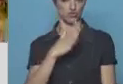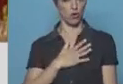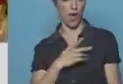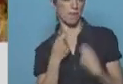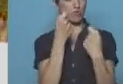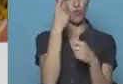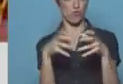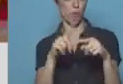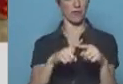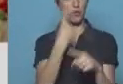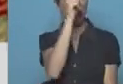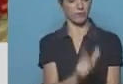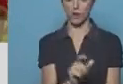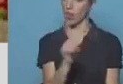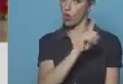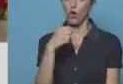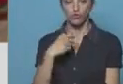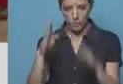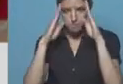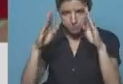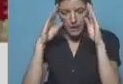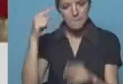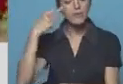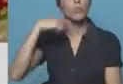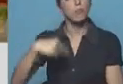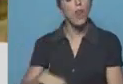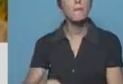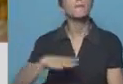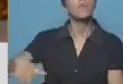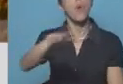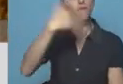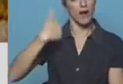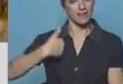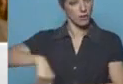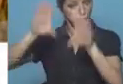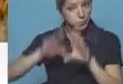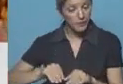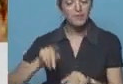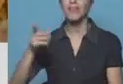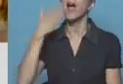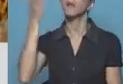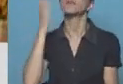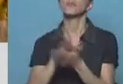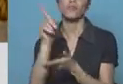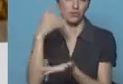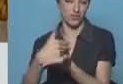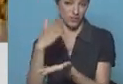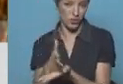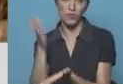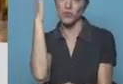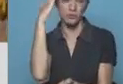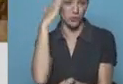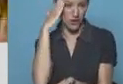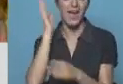político ni una pura persona, lo hacía por la Argentina, por todas las cosas que se han logrado en estos años, y hablaba específicamente de su sector, la cultura,